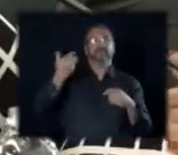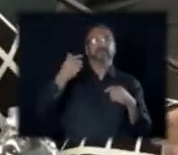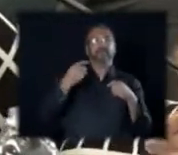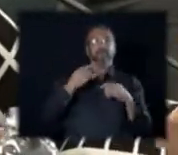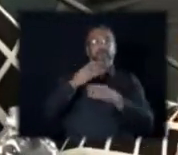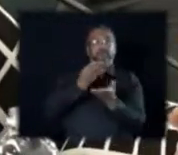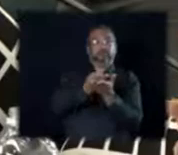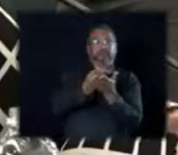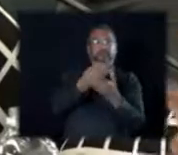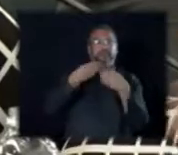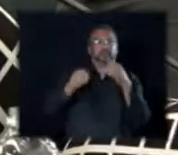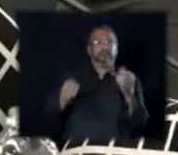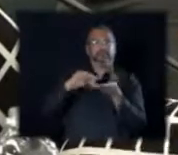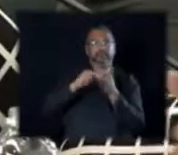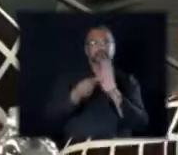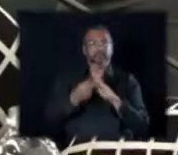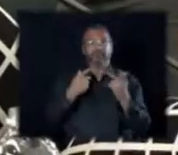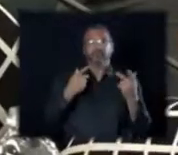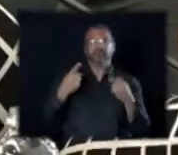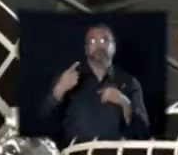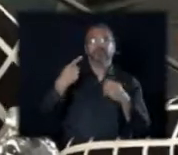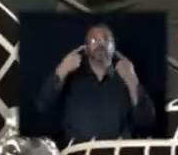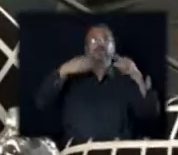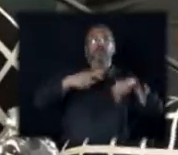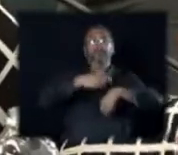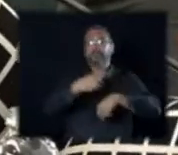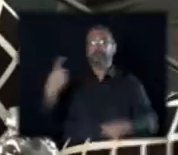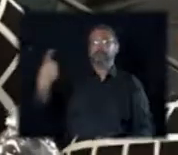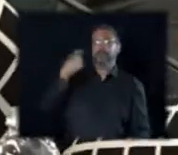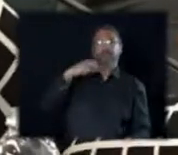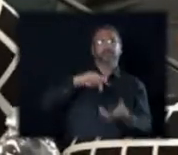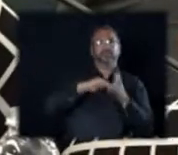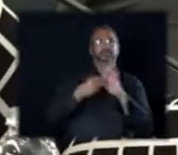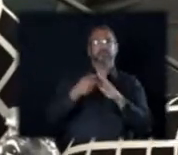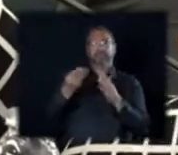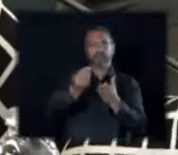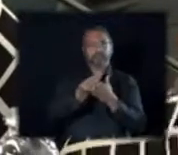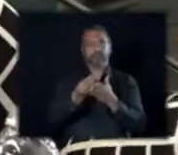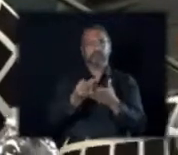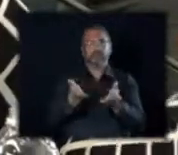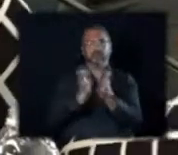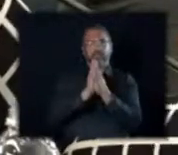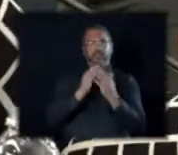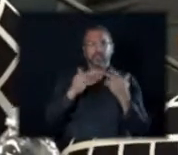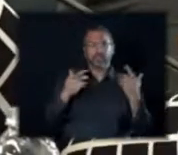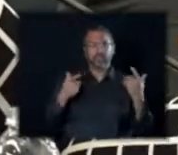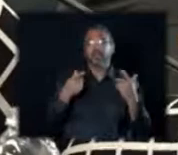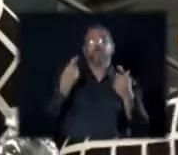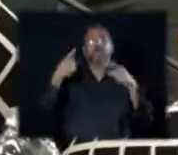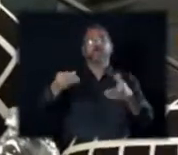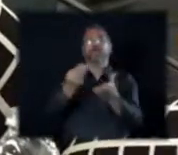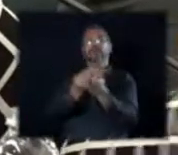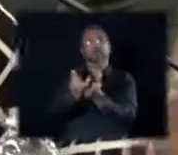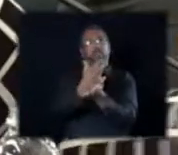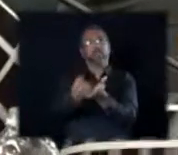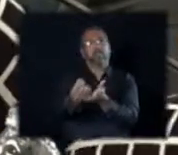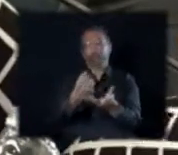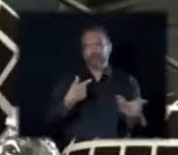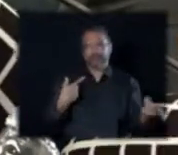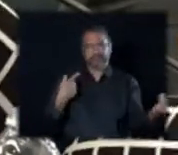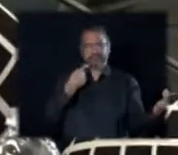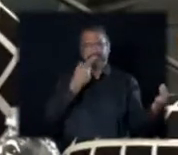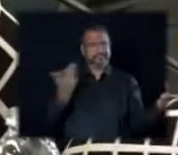en presupuesto, ese era el caso. Algunas de estas agencias a mediados de año me pedían más dinero porque se las había acabado. Y yo decía, pero ¿cómo